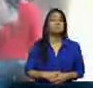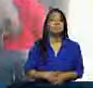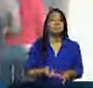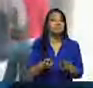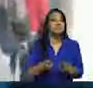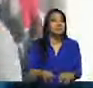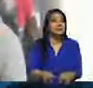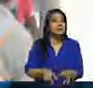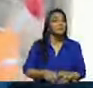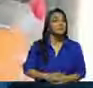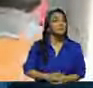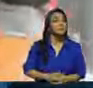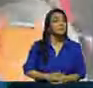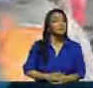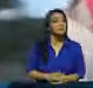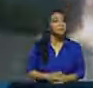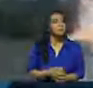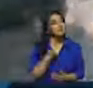tiene pues